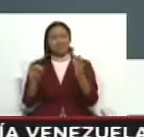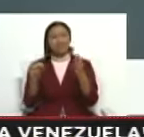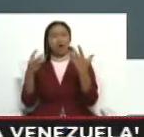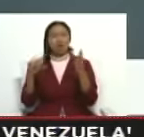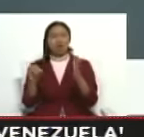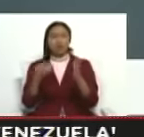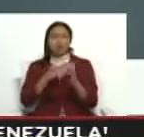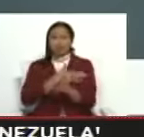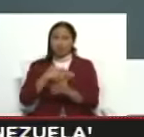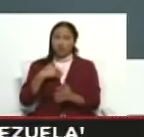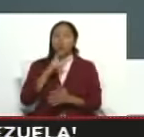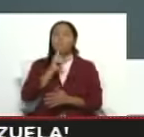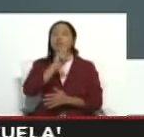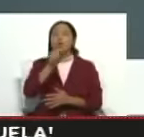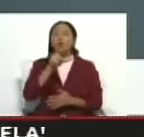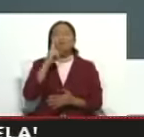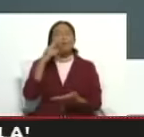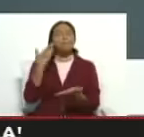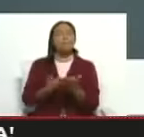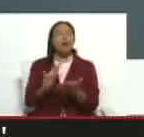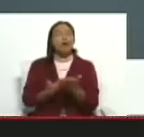que me muestren pruebas reales.